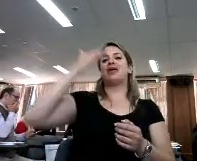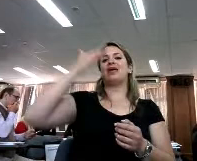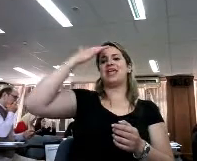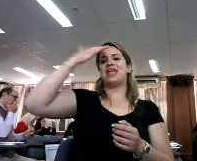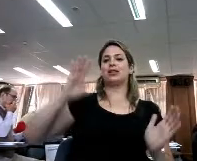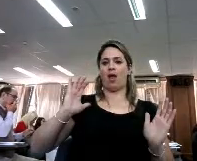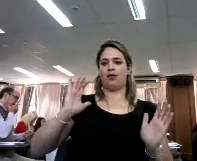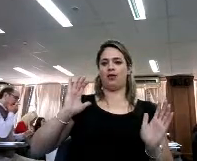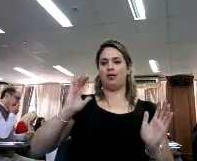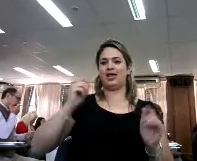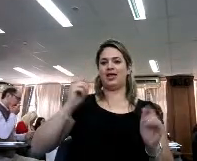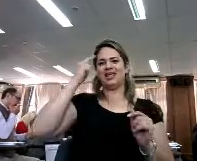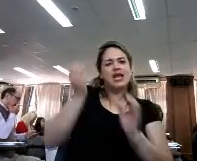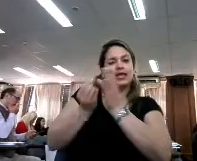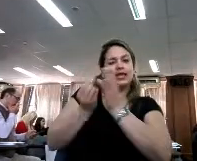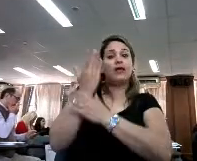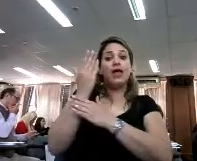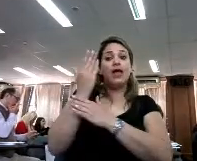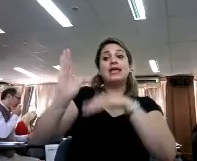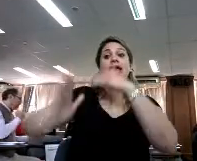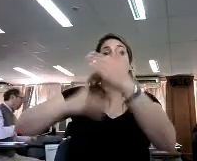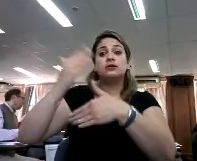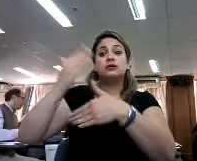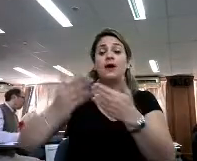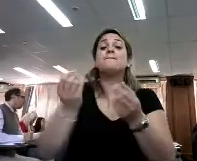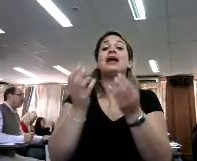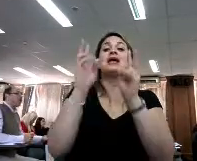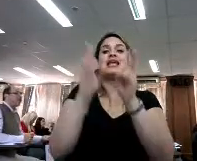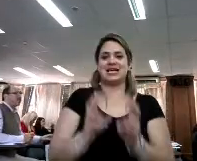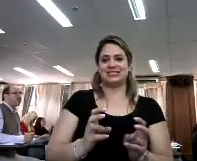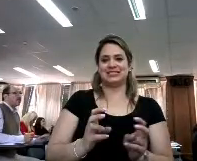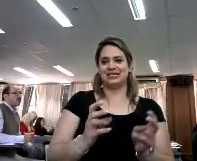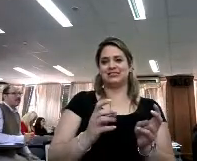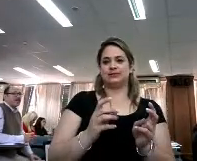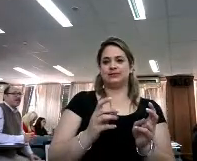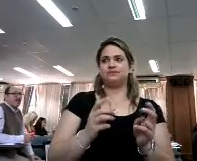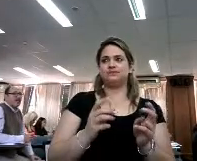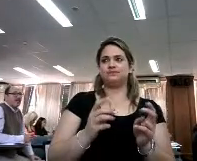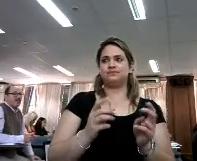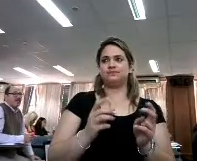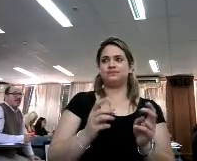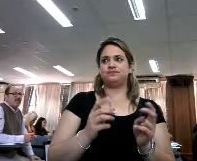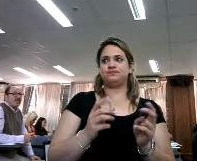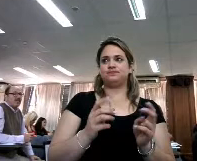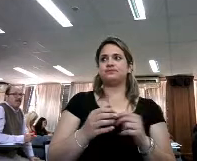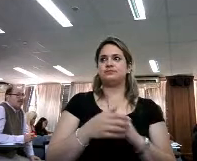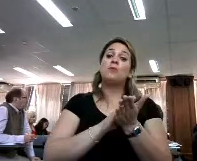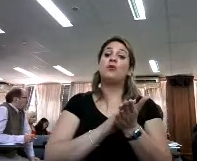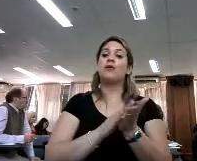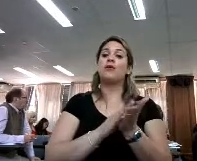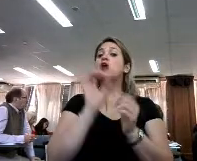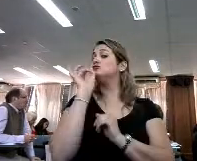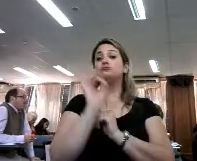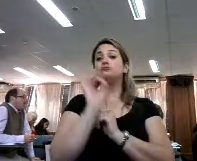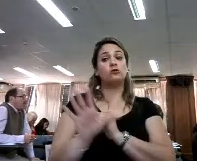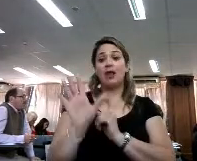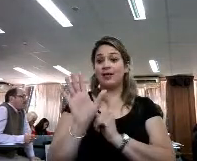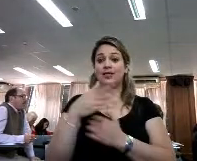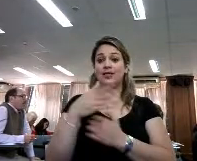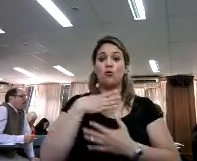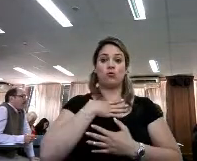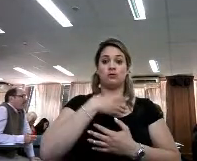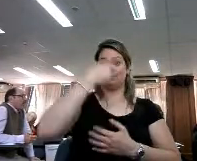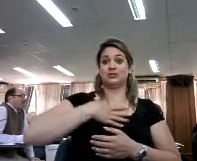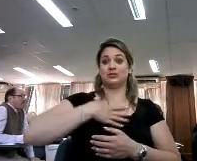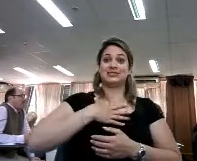fomento a la creatividad y el avance a la ciencia. Porque es precisamente, y está comprobado, que solo cuando el autor se siente en